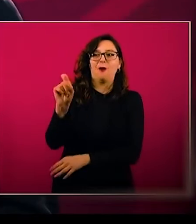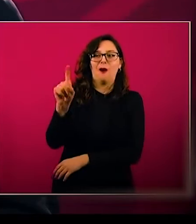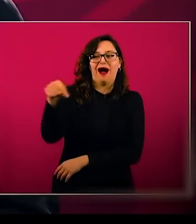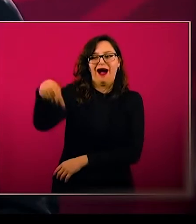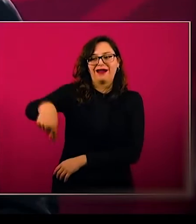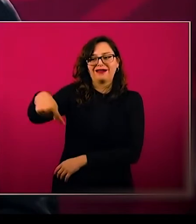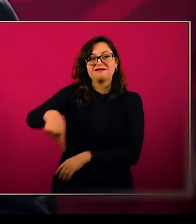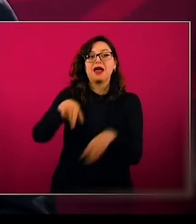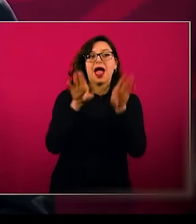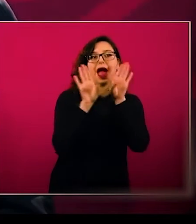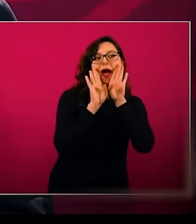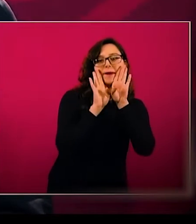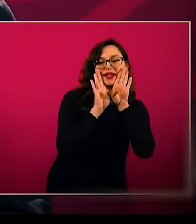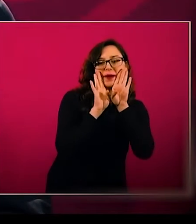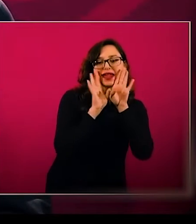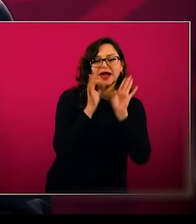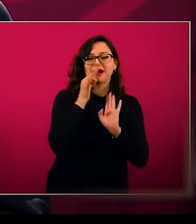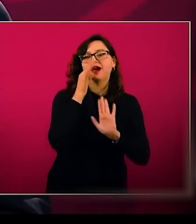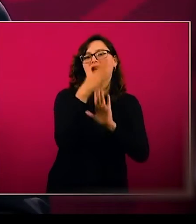les dijeron